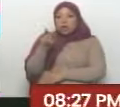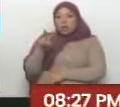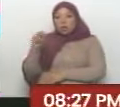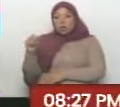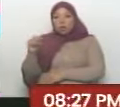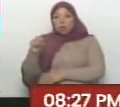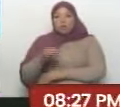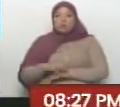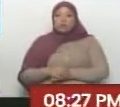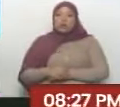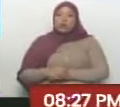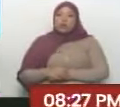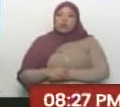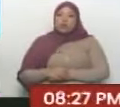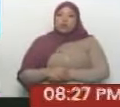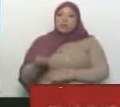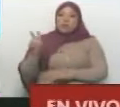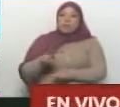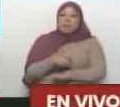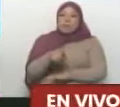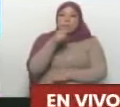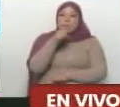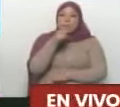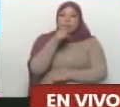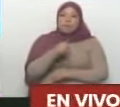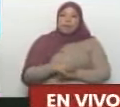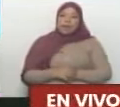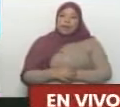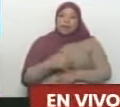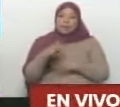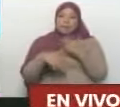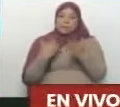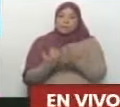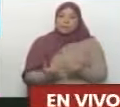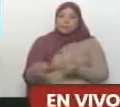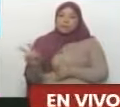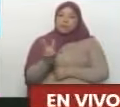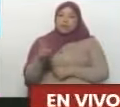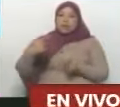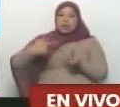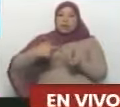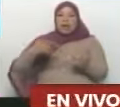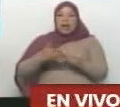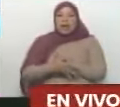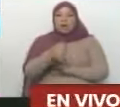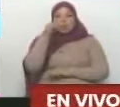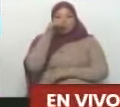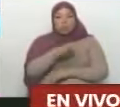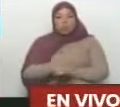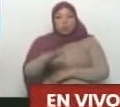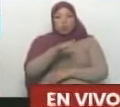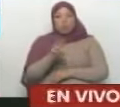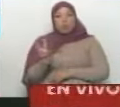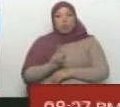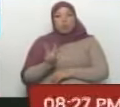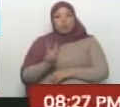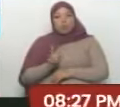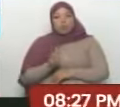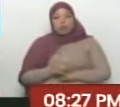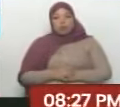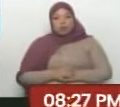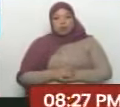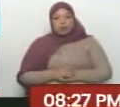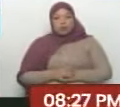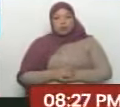gran misión, Viva Venezuela, nace en un momento no solo de Venezuela,